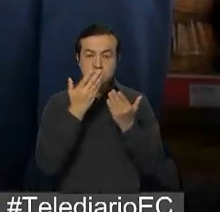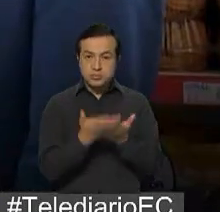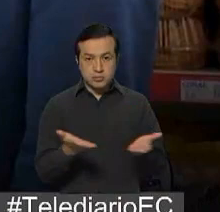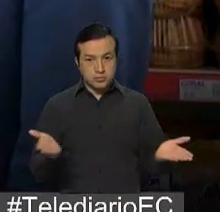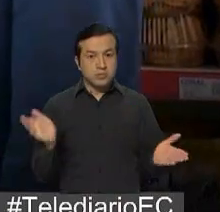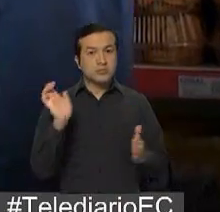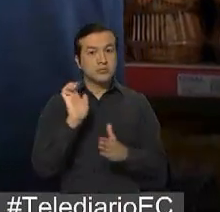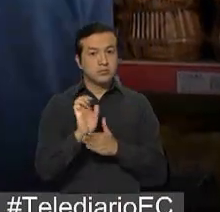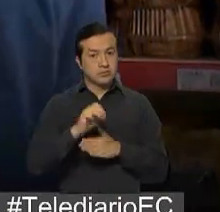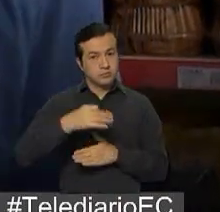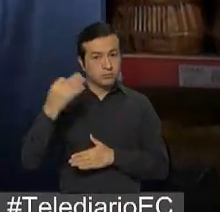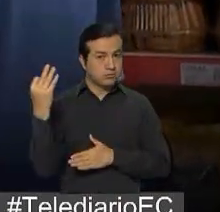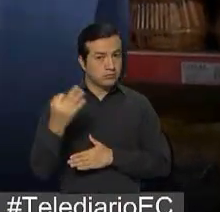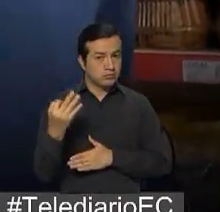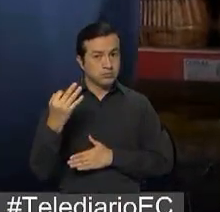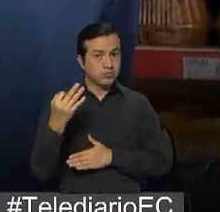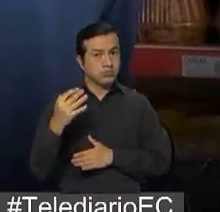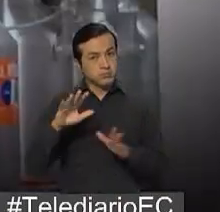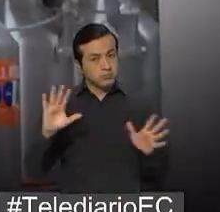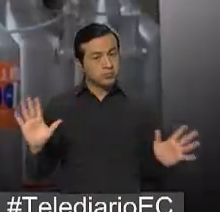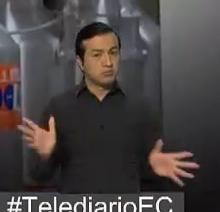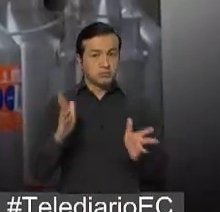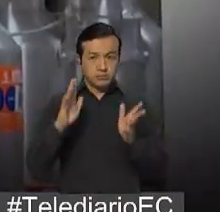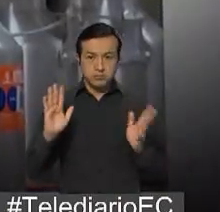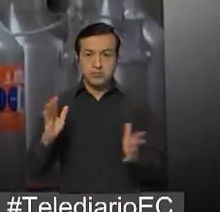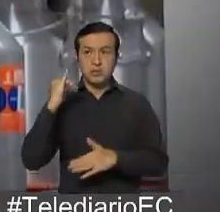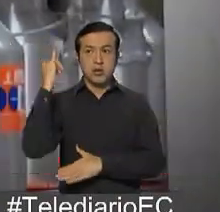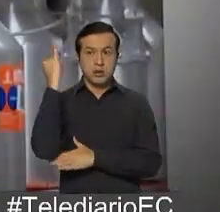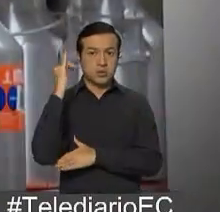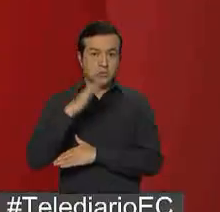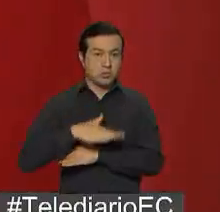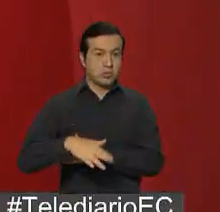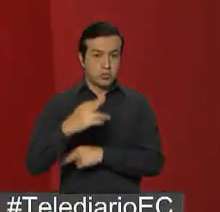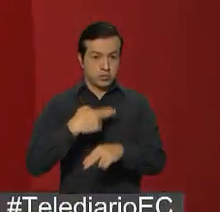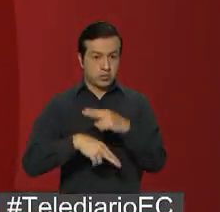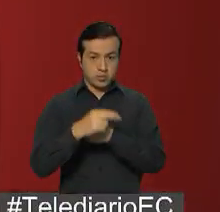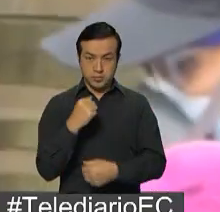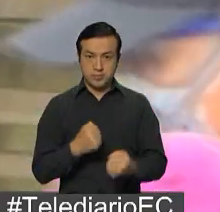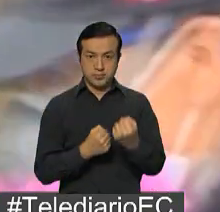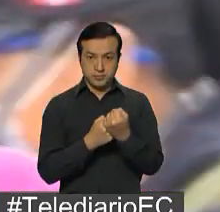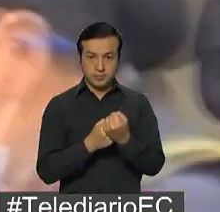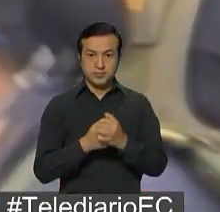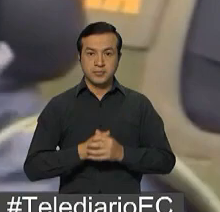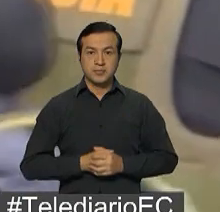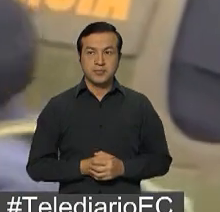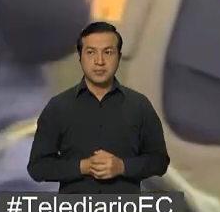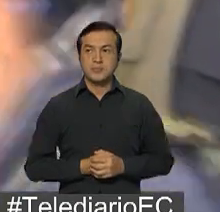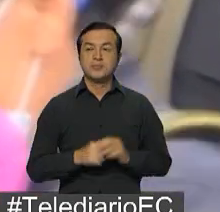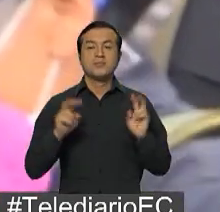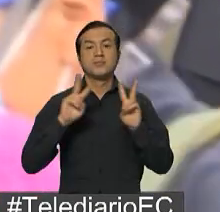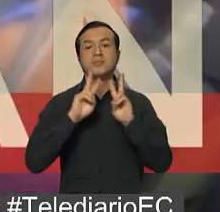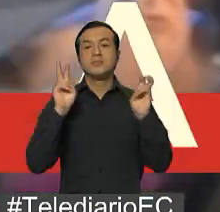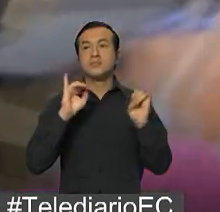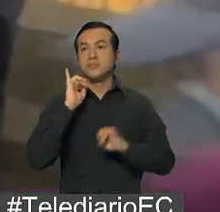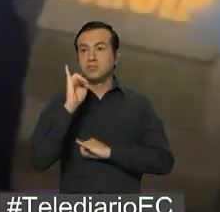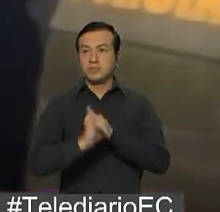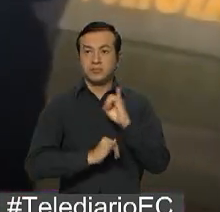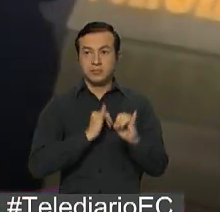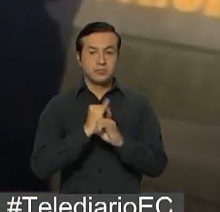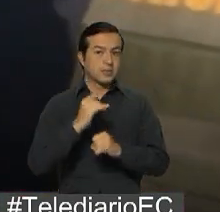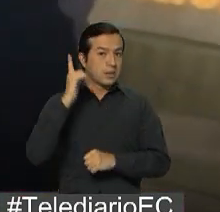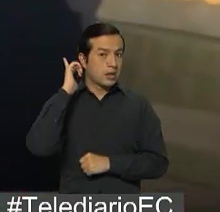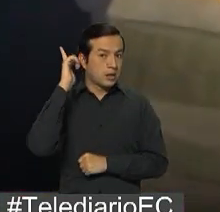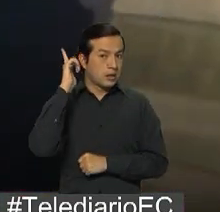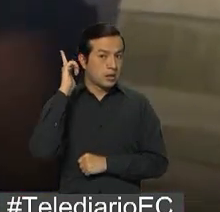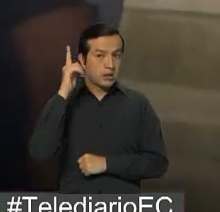servicios nacionales y dar impulso a la industria local lleno internacional la líder opositora